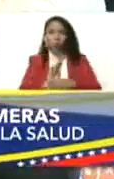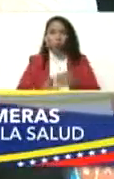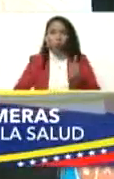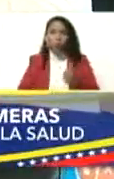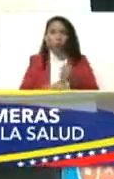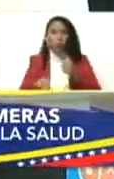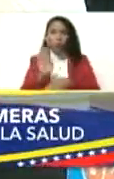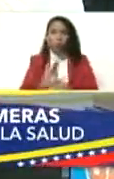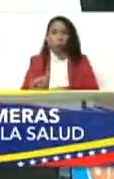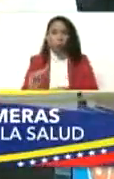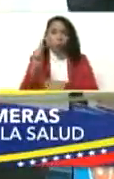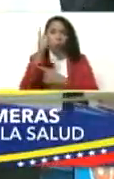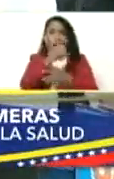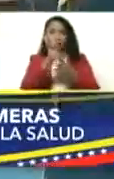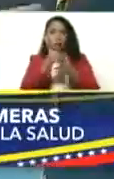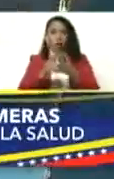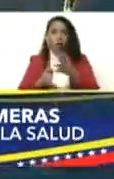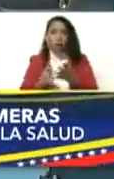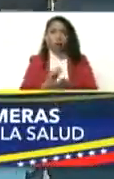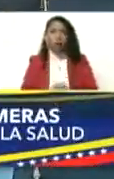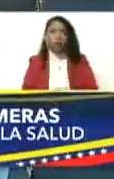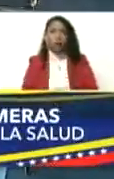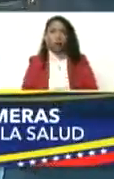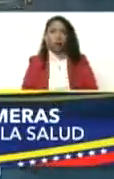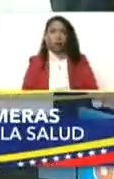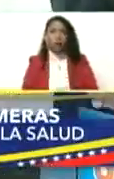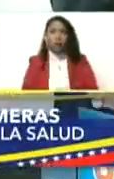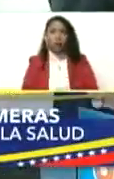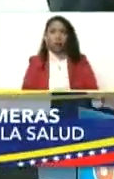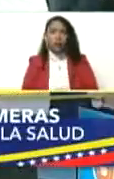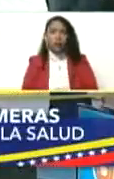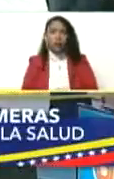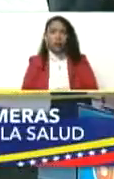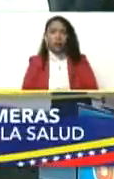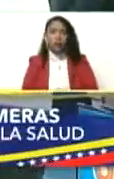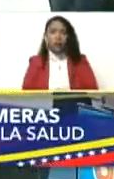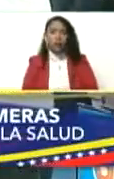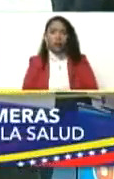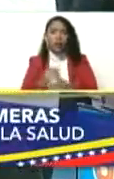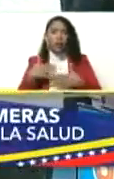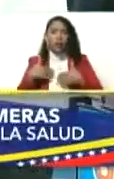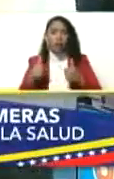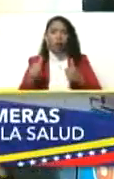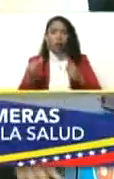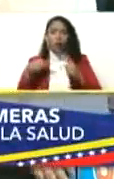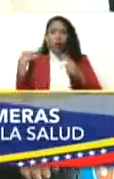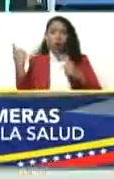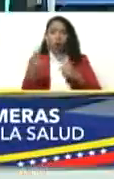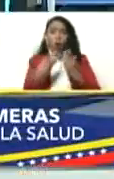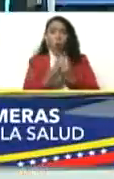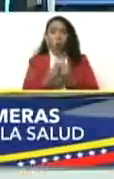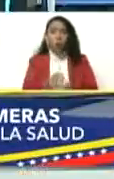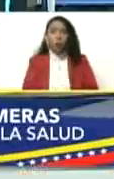primera línea que el presidente Nicolás Maduro Moros ha encomendado es la salud colectiva.